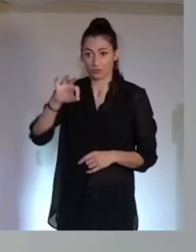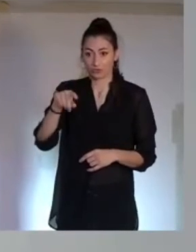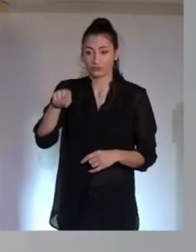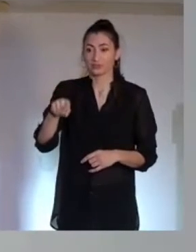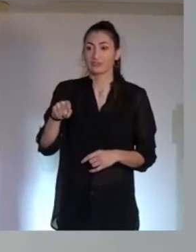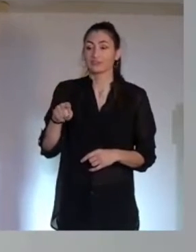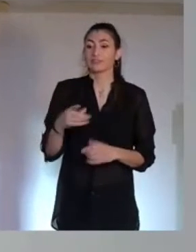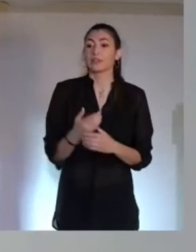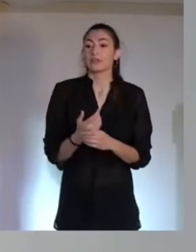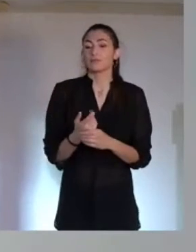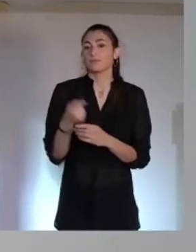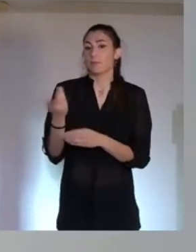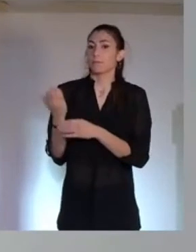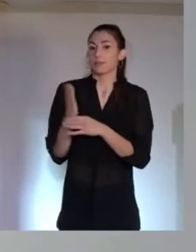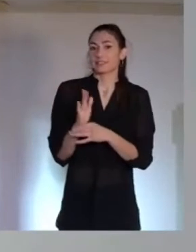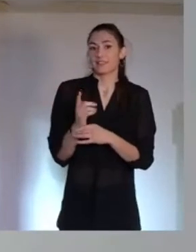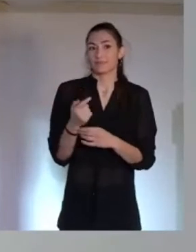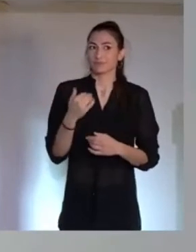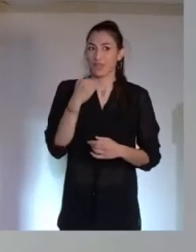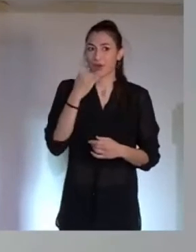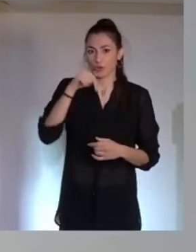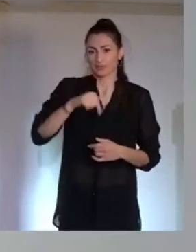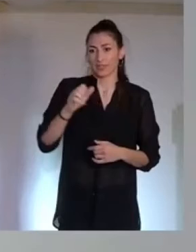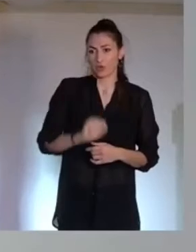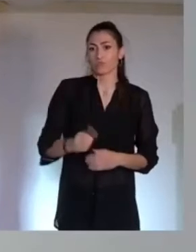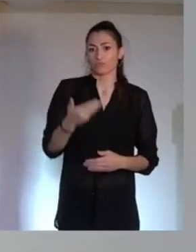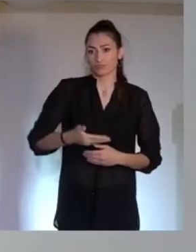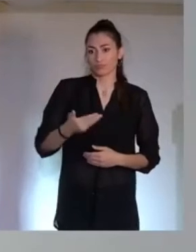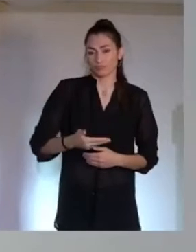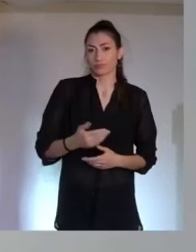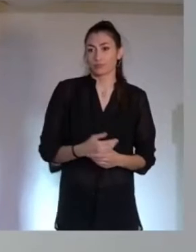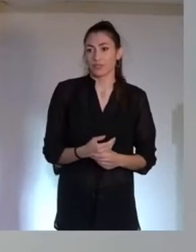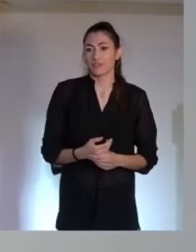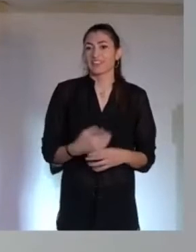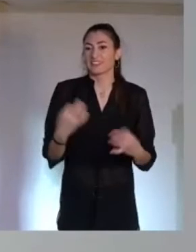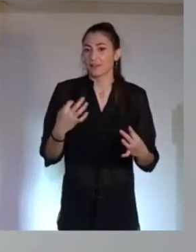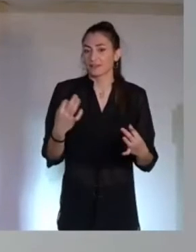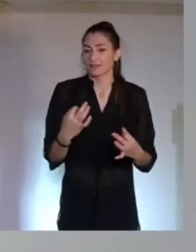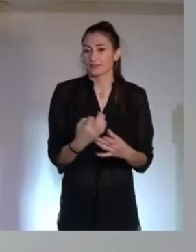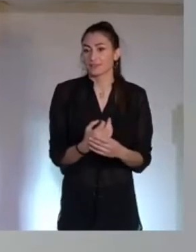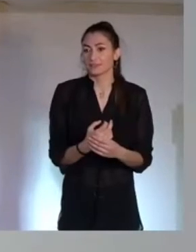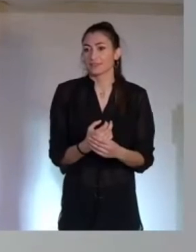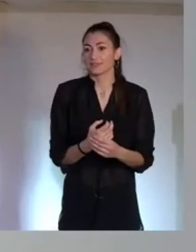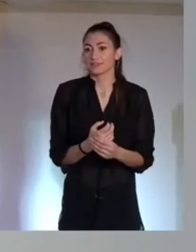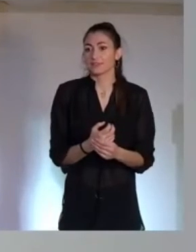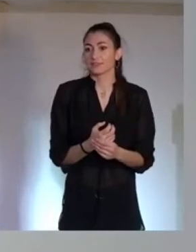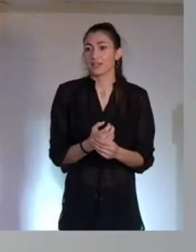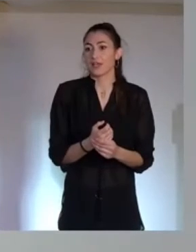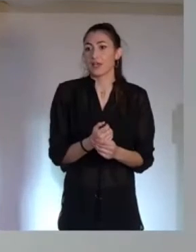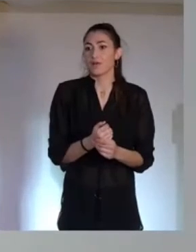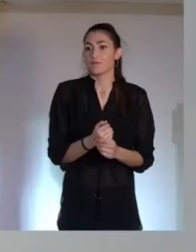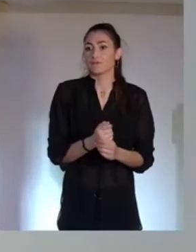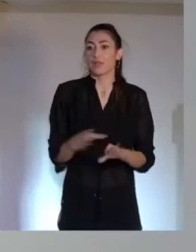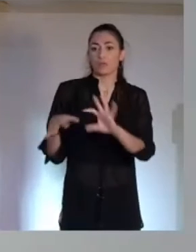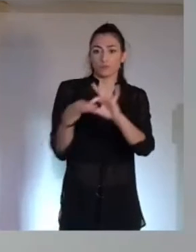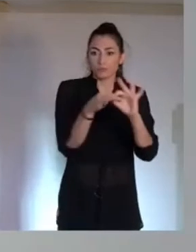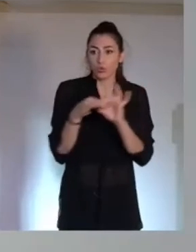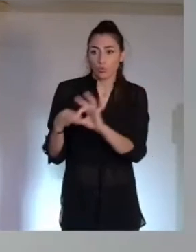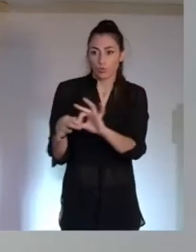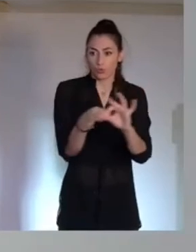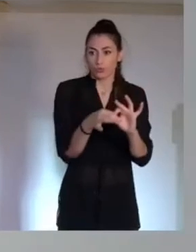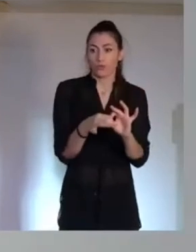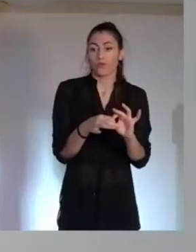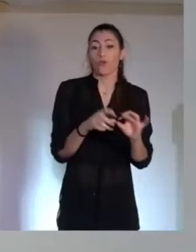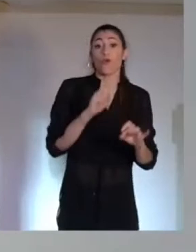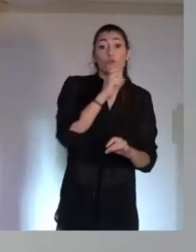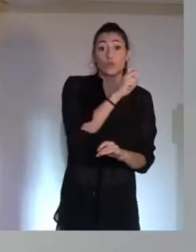apuesta quizás más importante del partido en este año, que es la vinculación formal del partido con la Fundación para la Ciudadanía